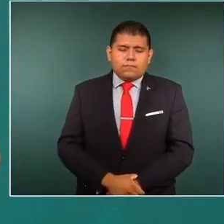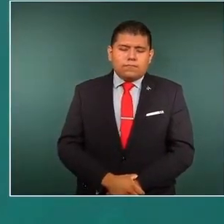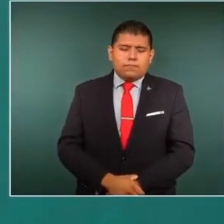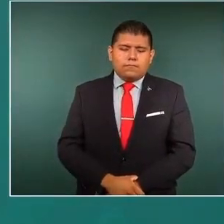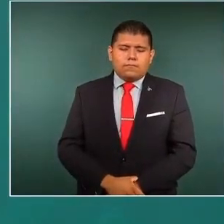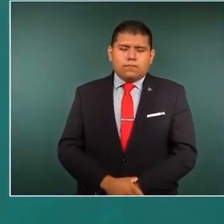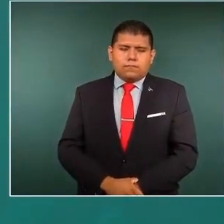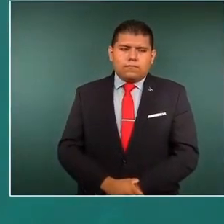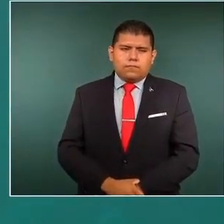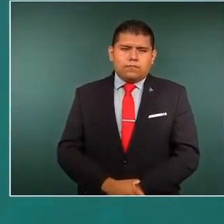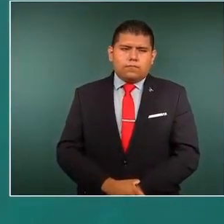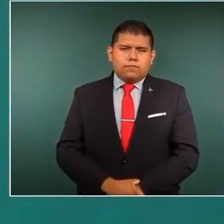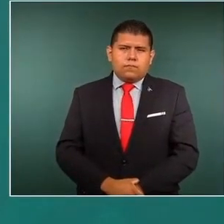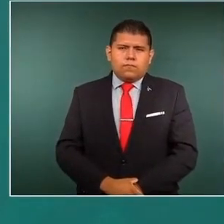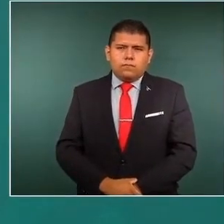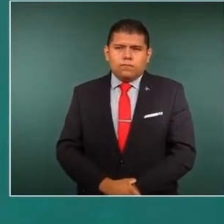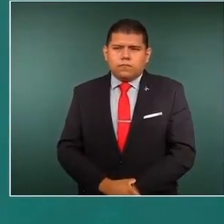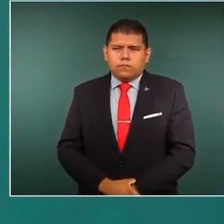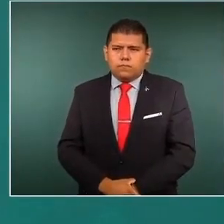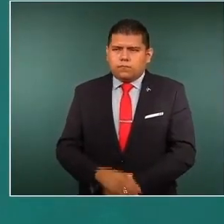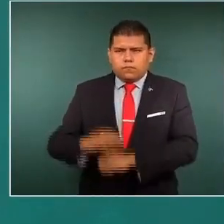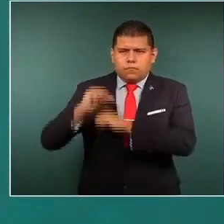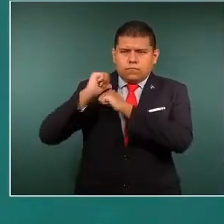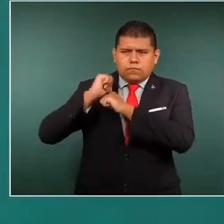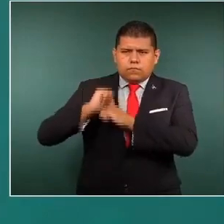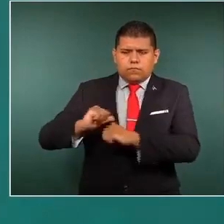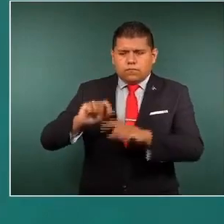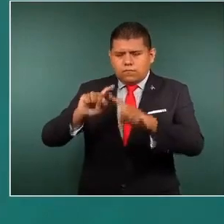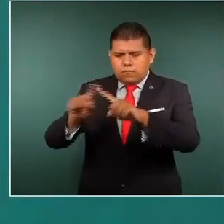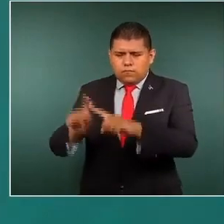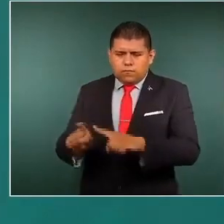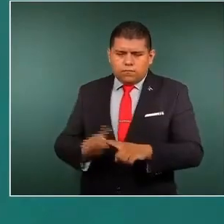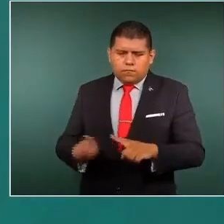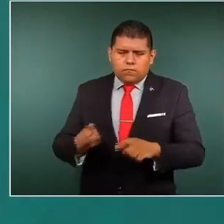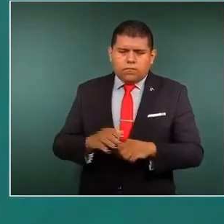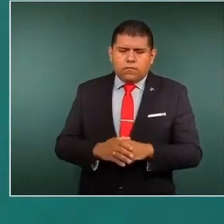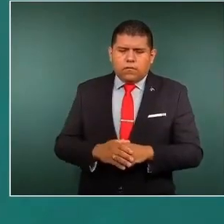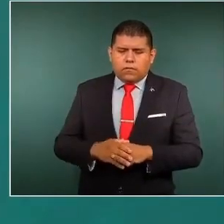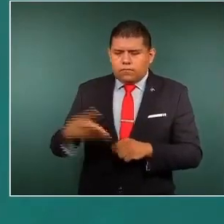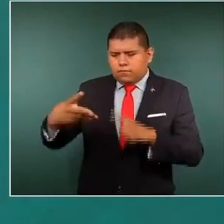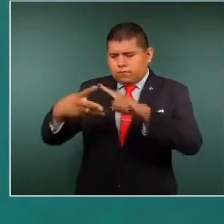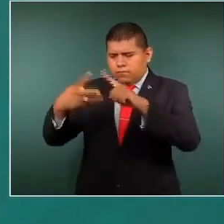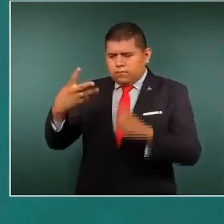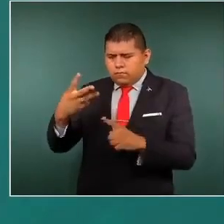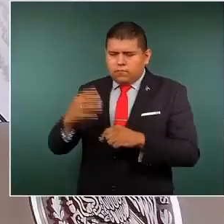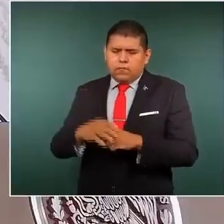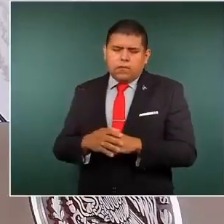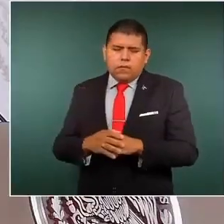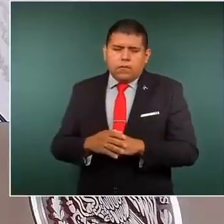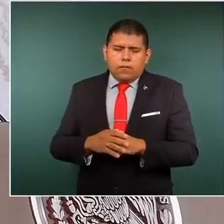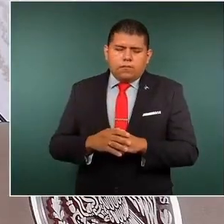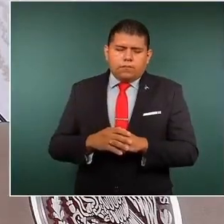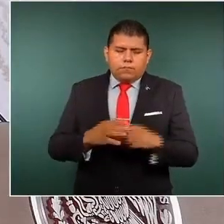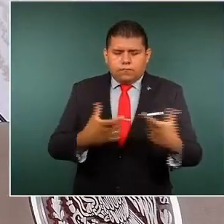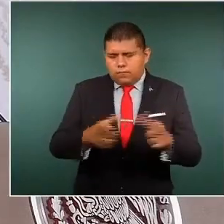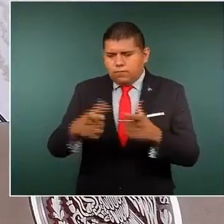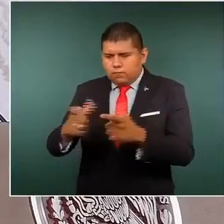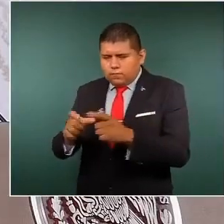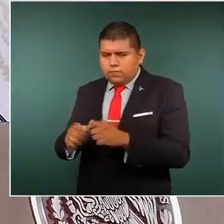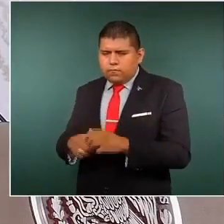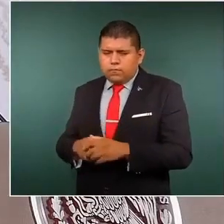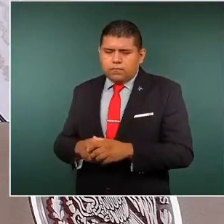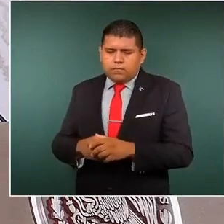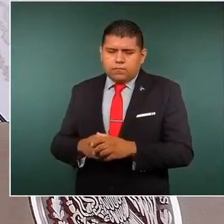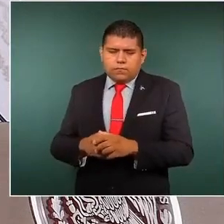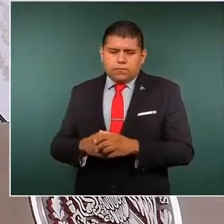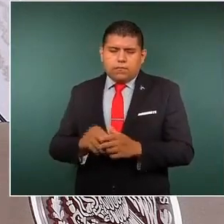Como autoridades de todos los niveles, de los tres poderes, se han